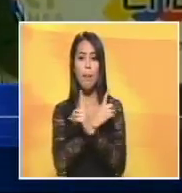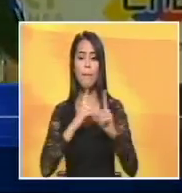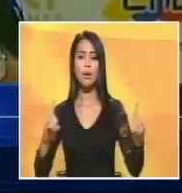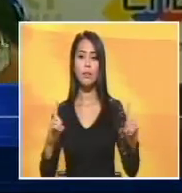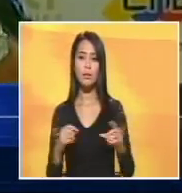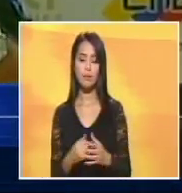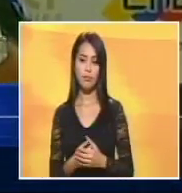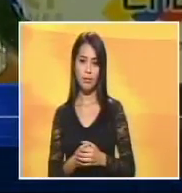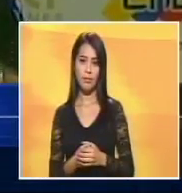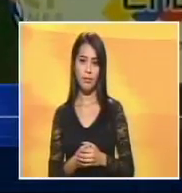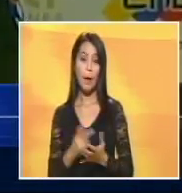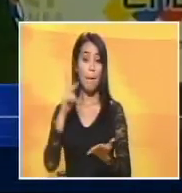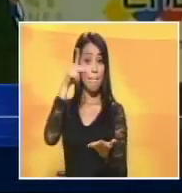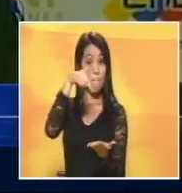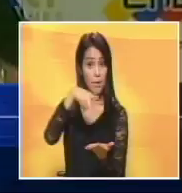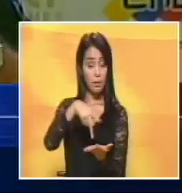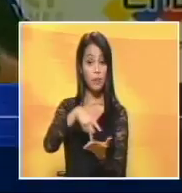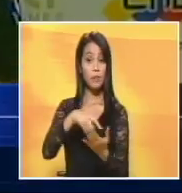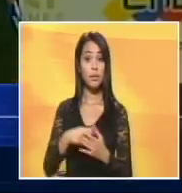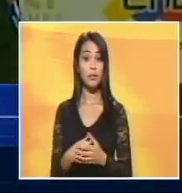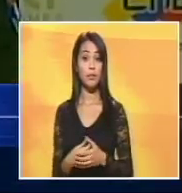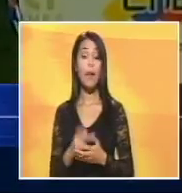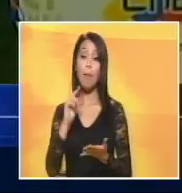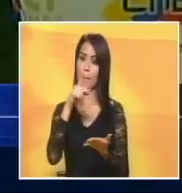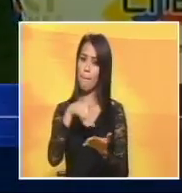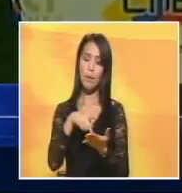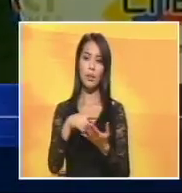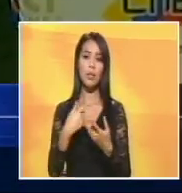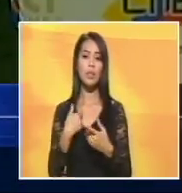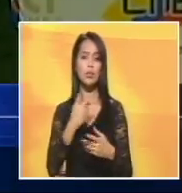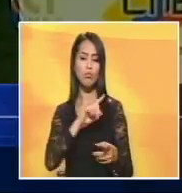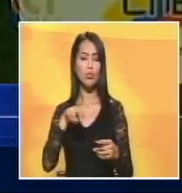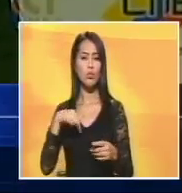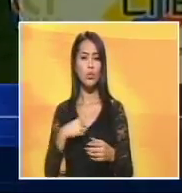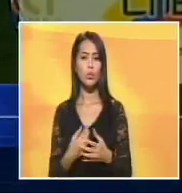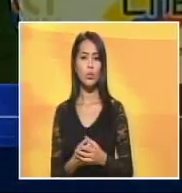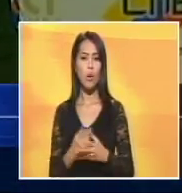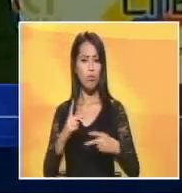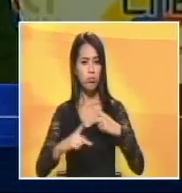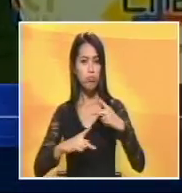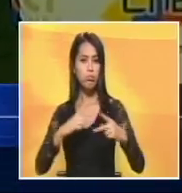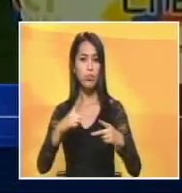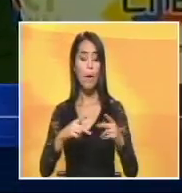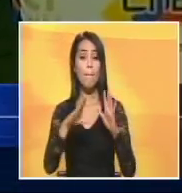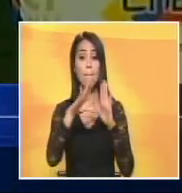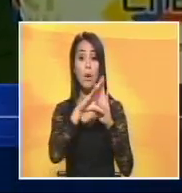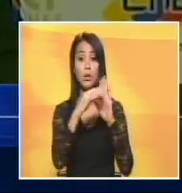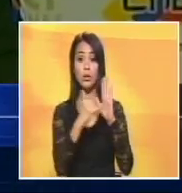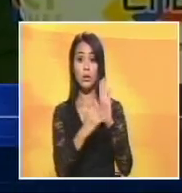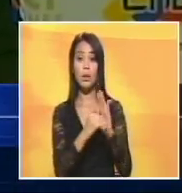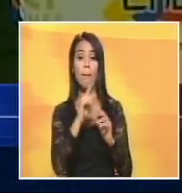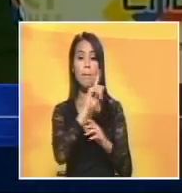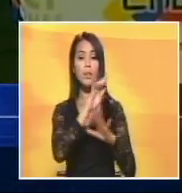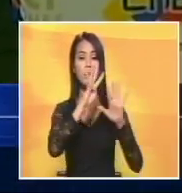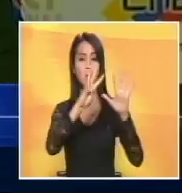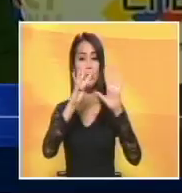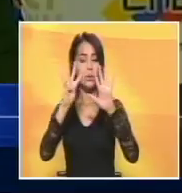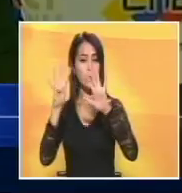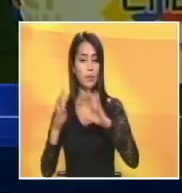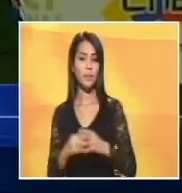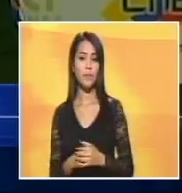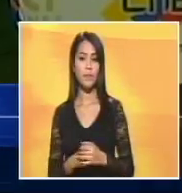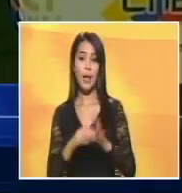democracia, la democracia participativa, protagónica que nos dimos en el proceso constituyente de 1999, en